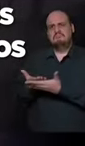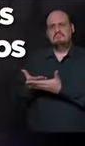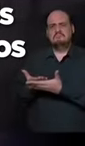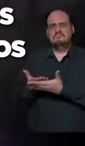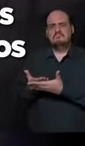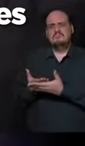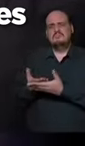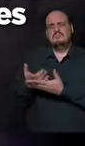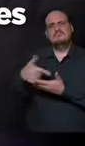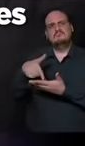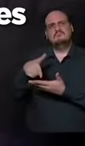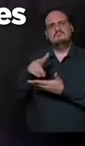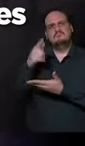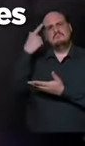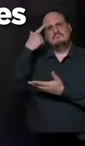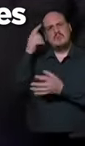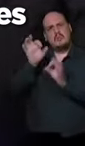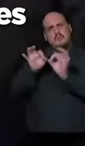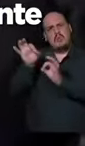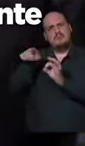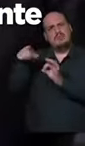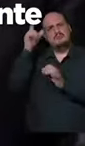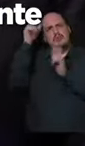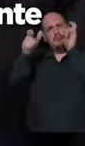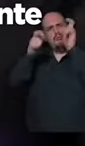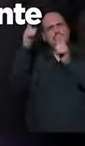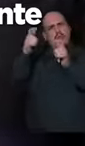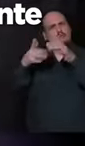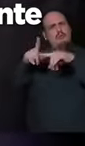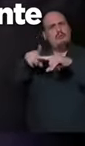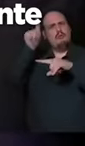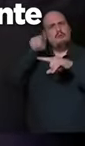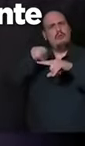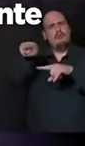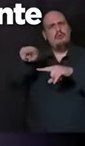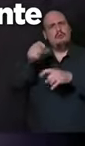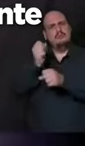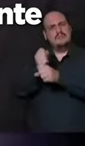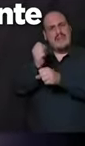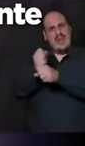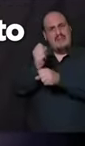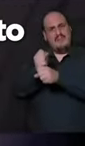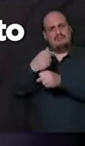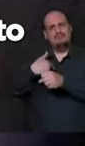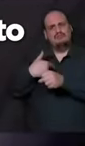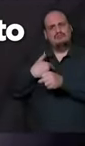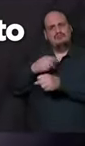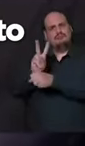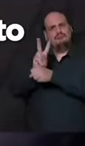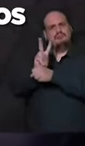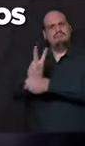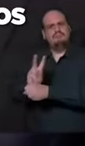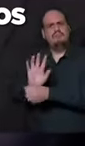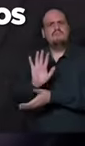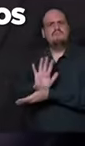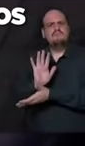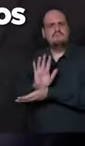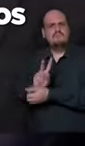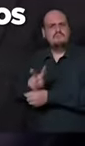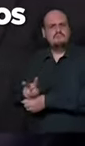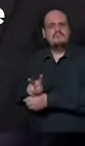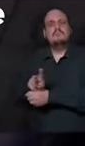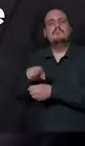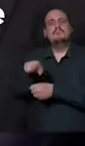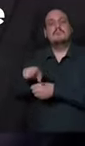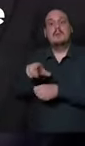grandes desafíos y de mis grandes sueños es ser el presidente del trabajo me he propuesto crear dos